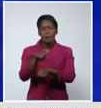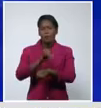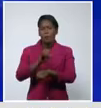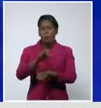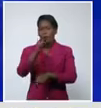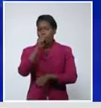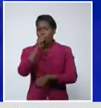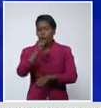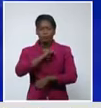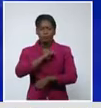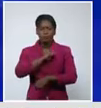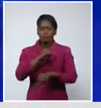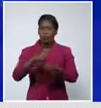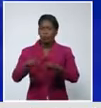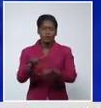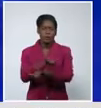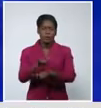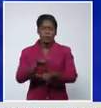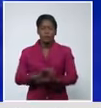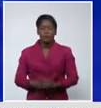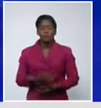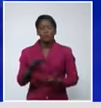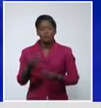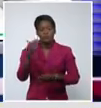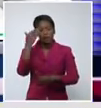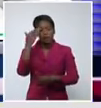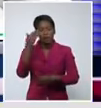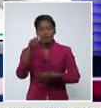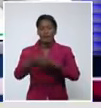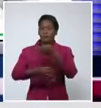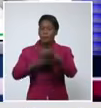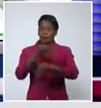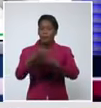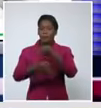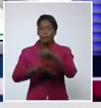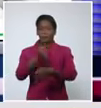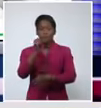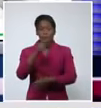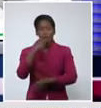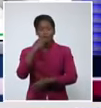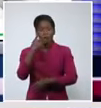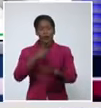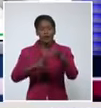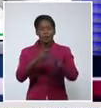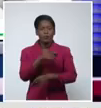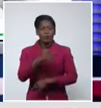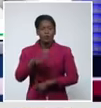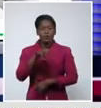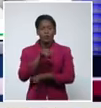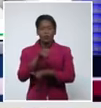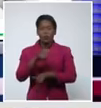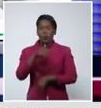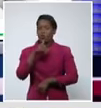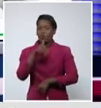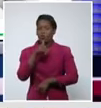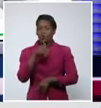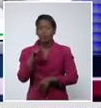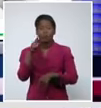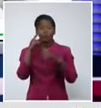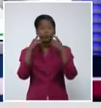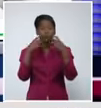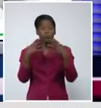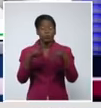doctor Francisco Durán García, director nacional de epidemiología de nuestro Ministerio de Salud Pública. Lo importante es cómo se